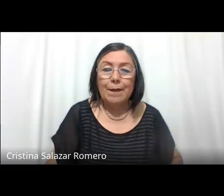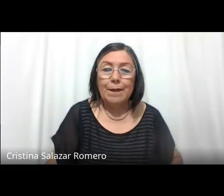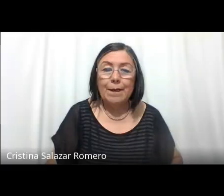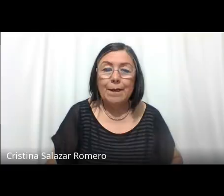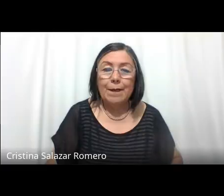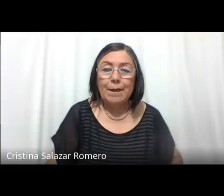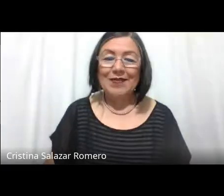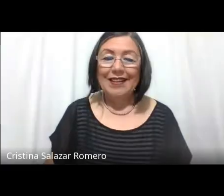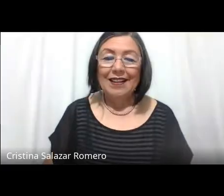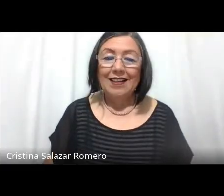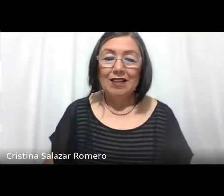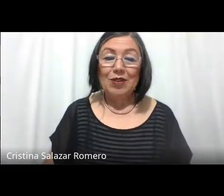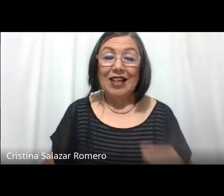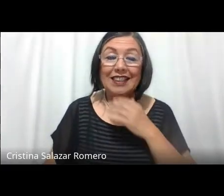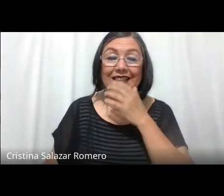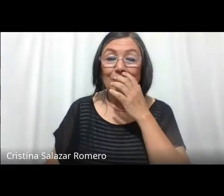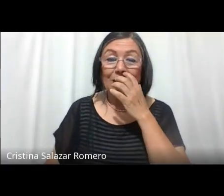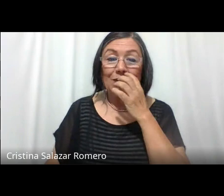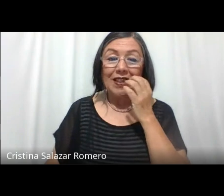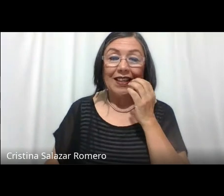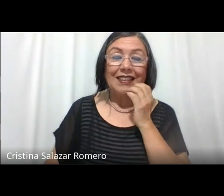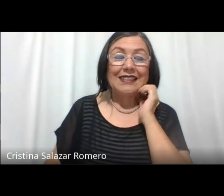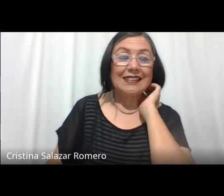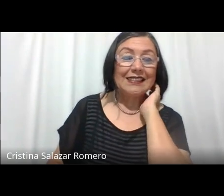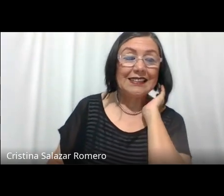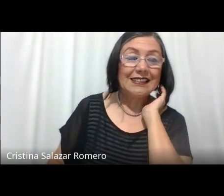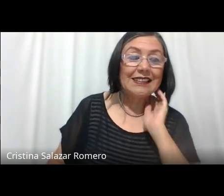Ay, gracias, perdón. Bueno, ¿hasta aquí alguna duda?